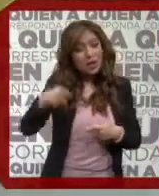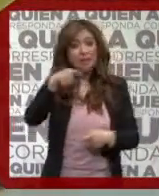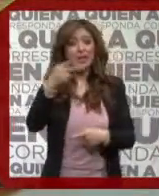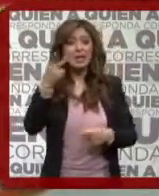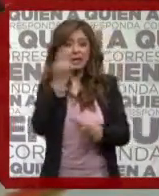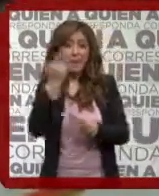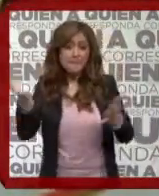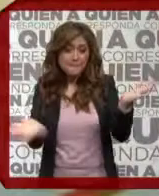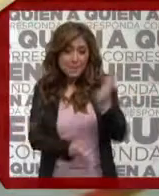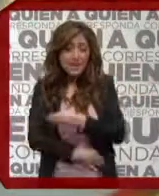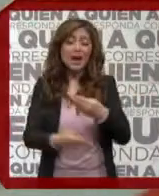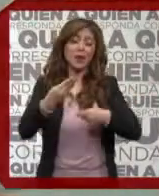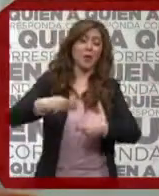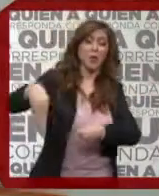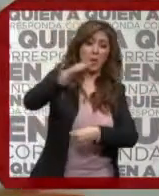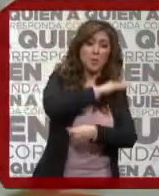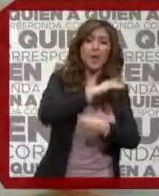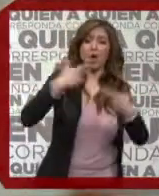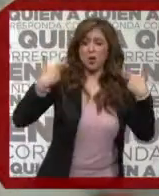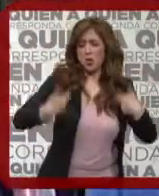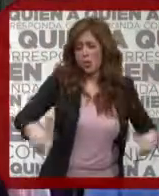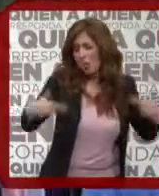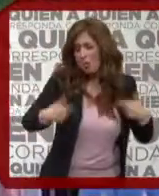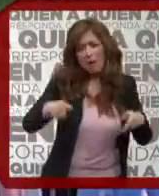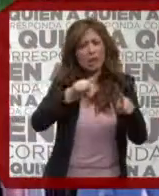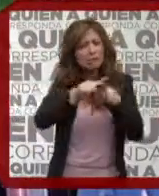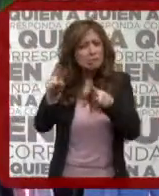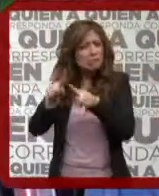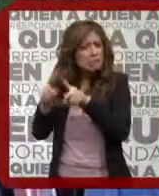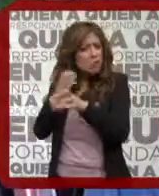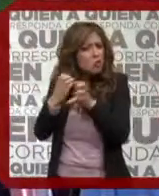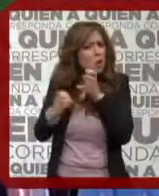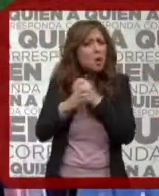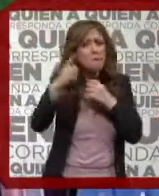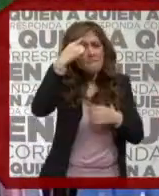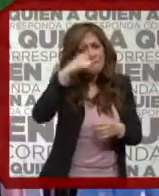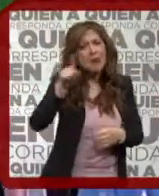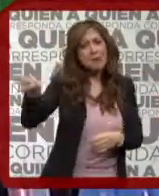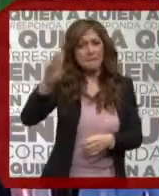requieren pañales, cobijas, ropita y todo lo necesario para